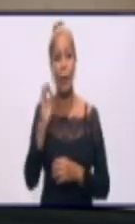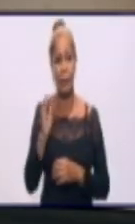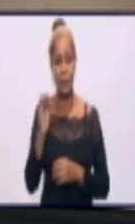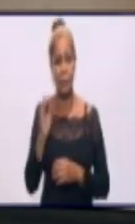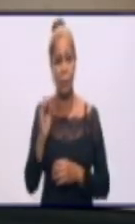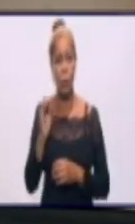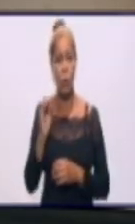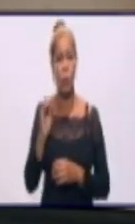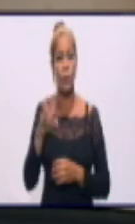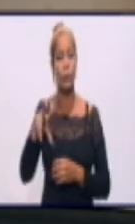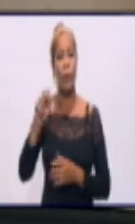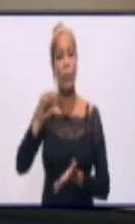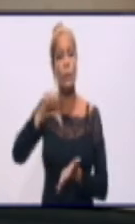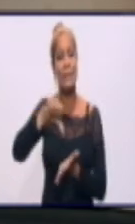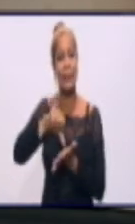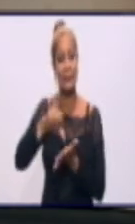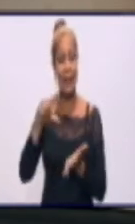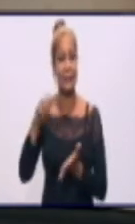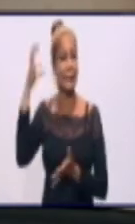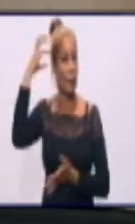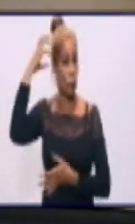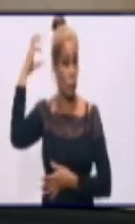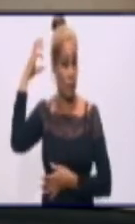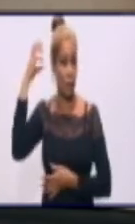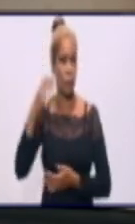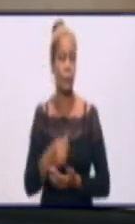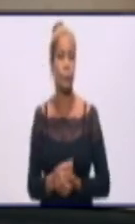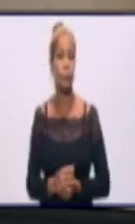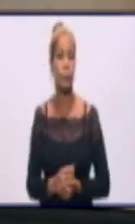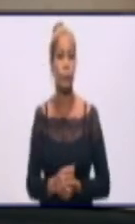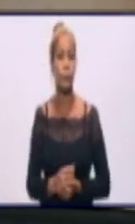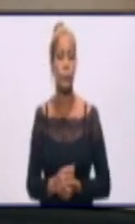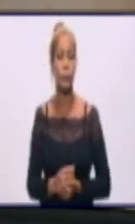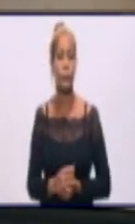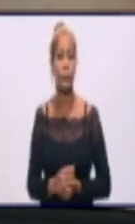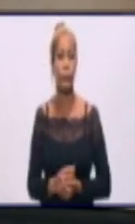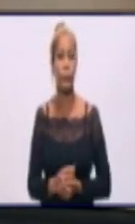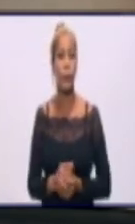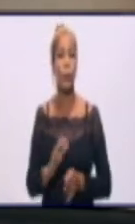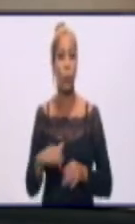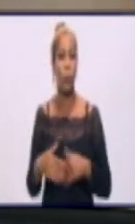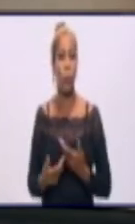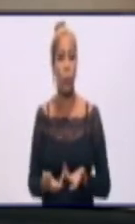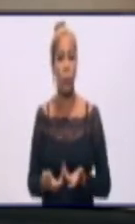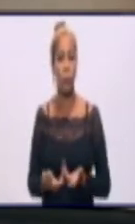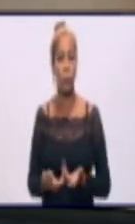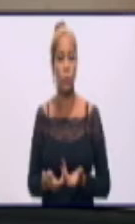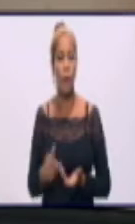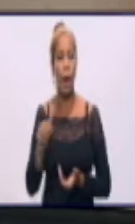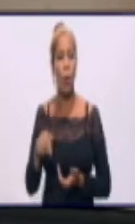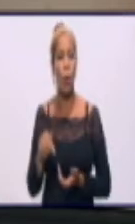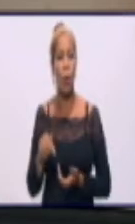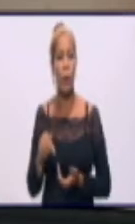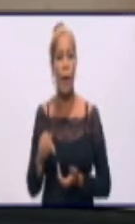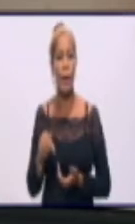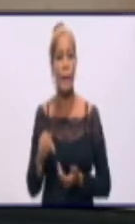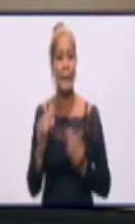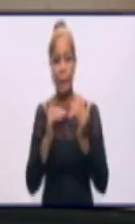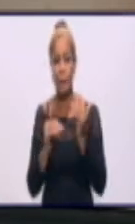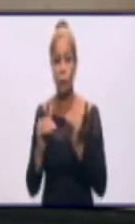Estado, con subordinación vertical al Consejo de Ministros, cuyo nombre es Instituto Nacional de